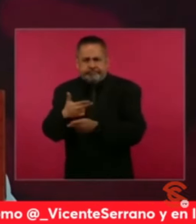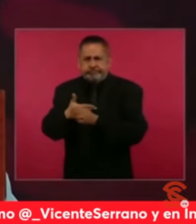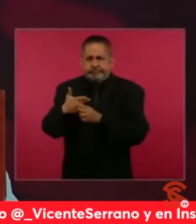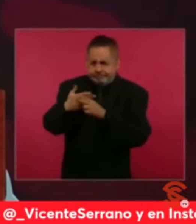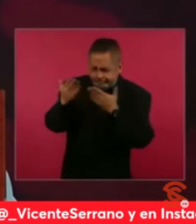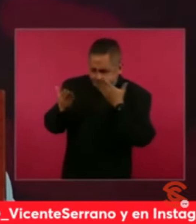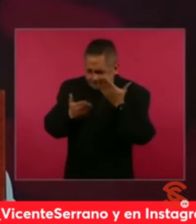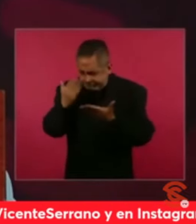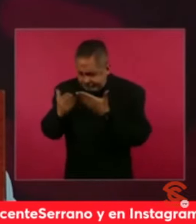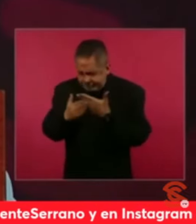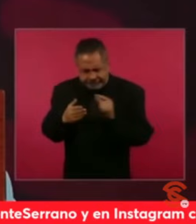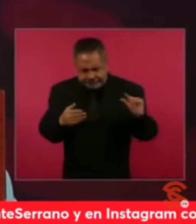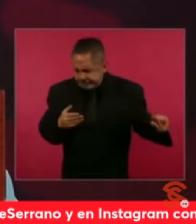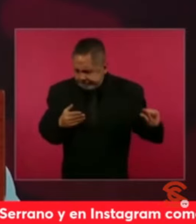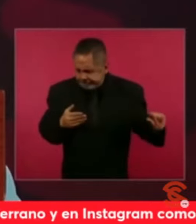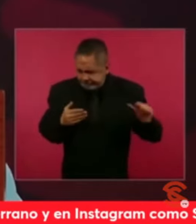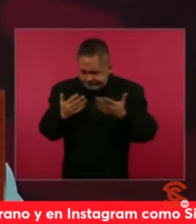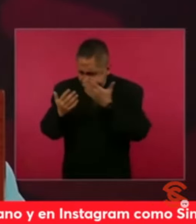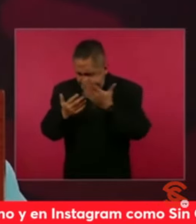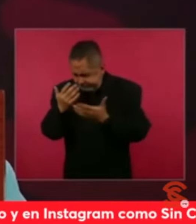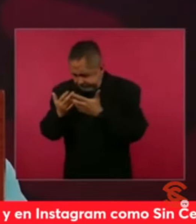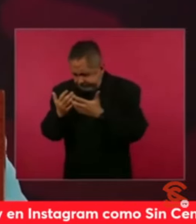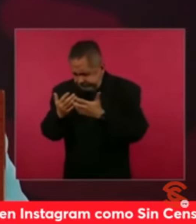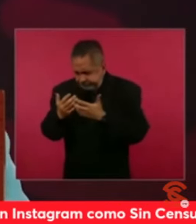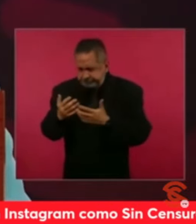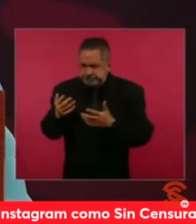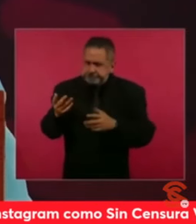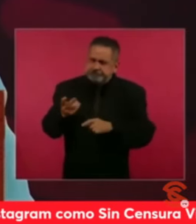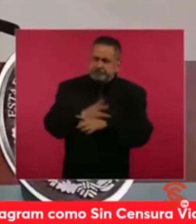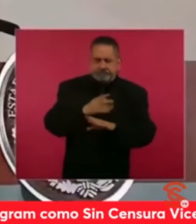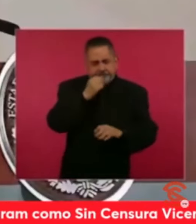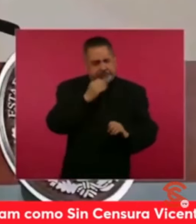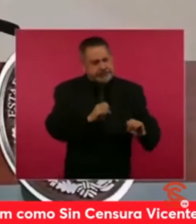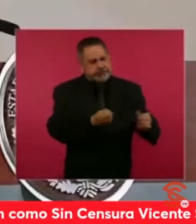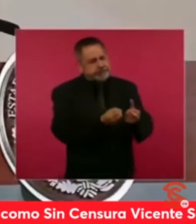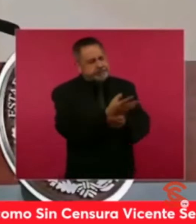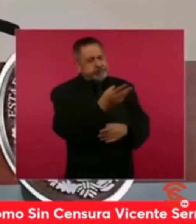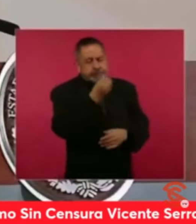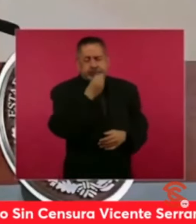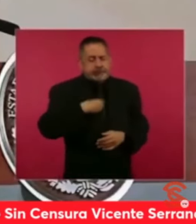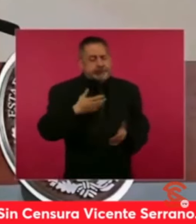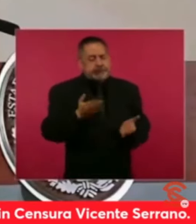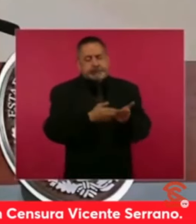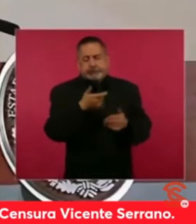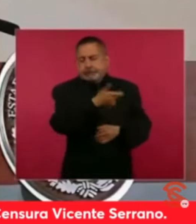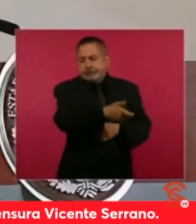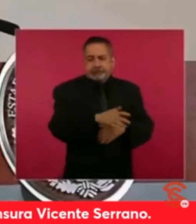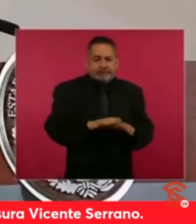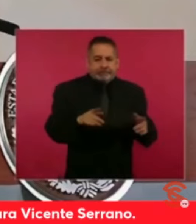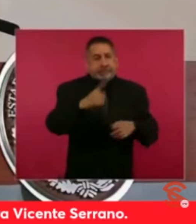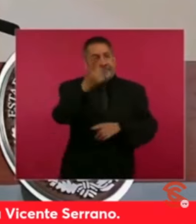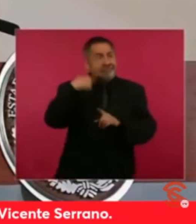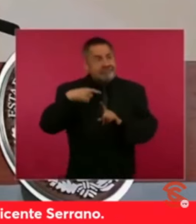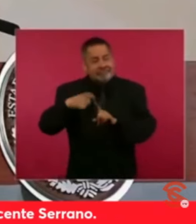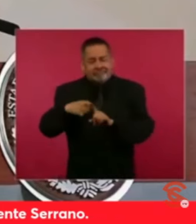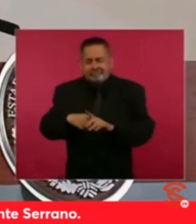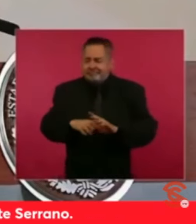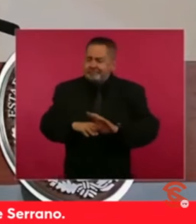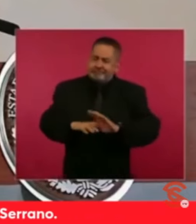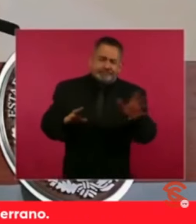víctima del escarnio de parte de gobiernos extranjeros.